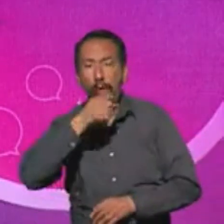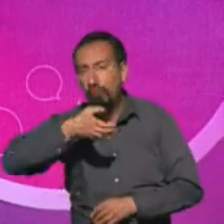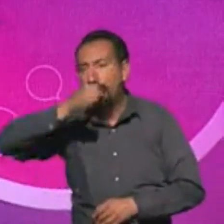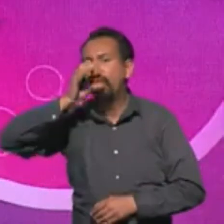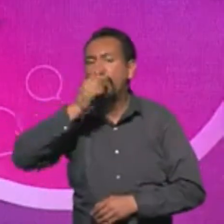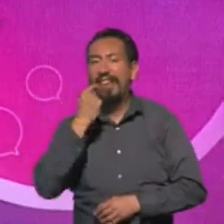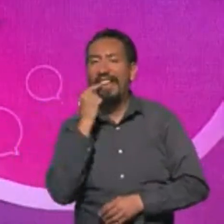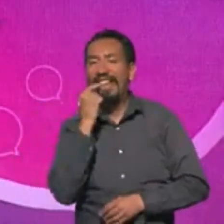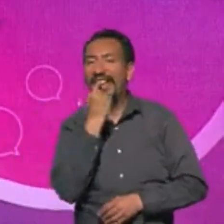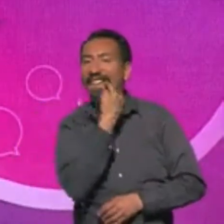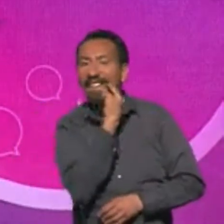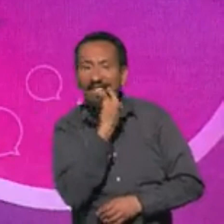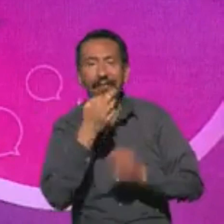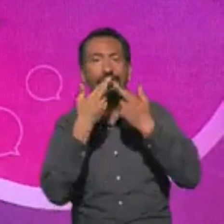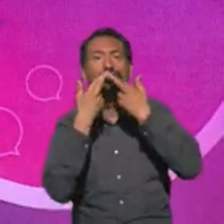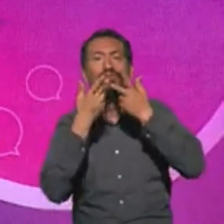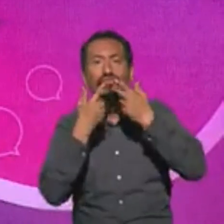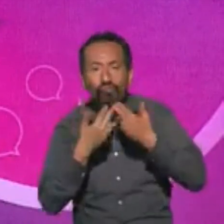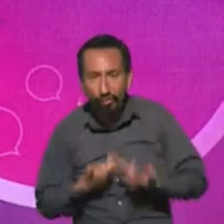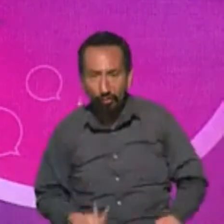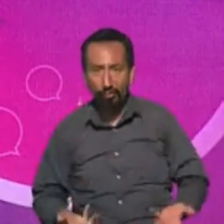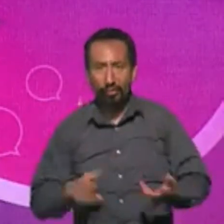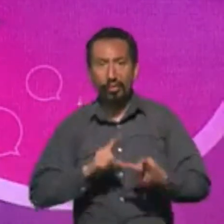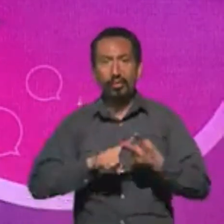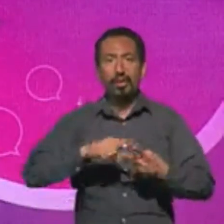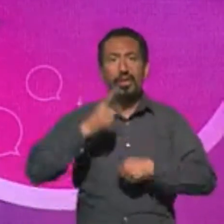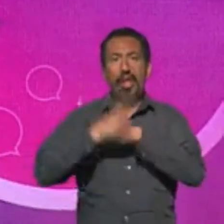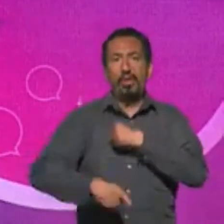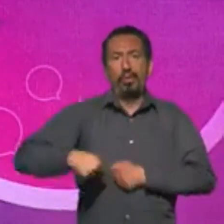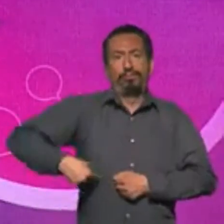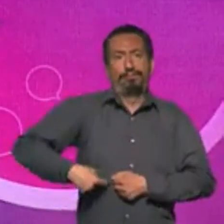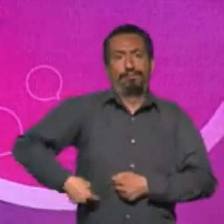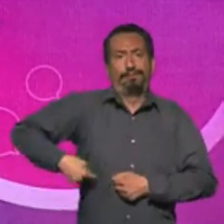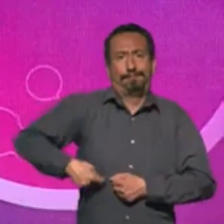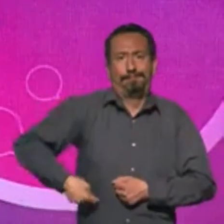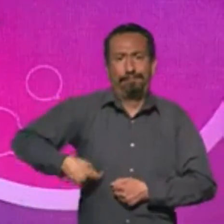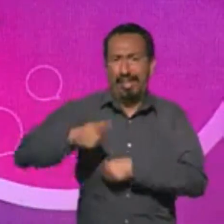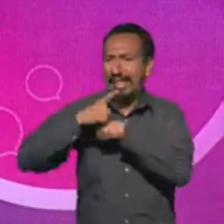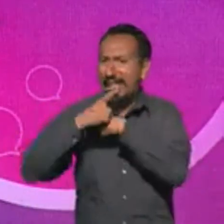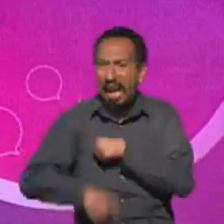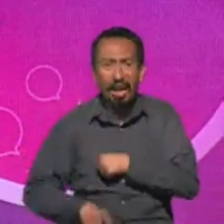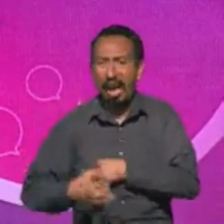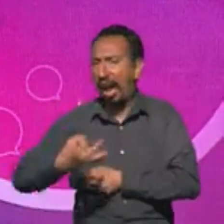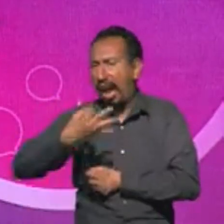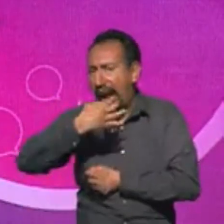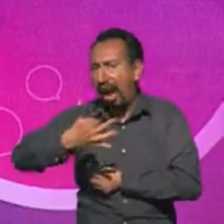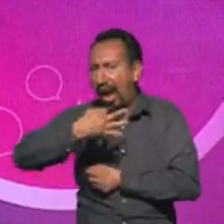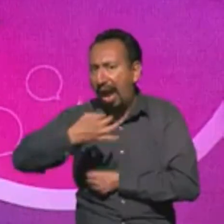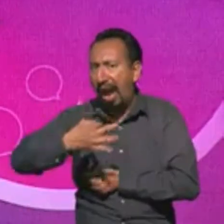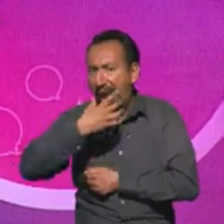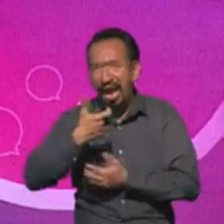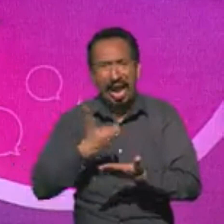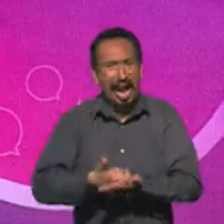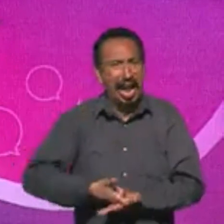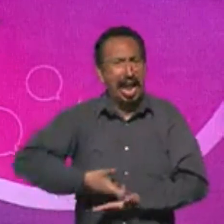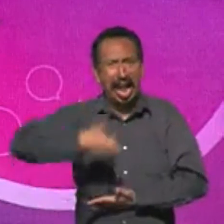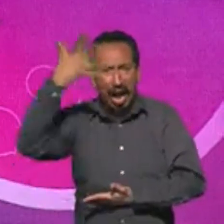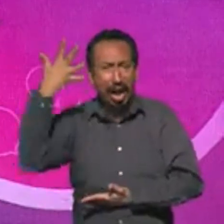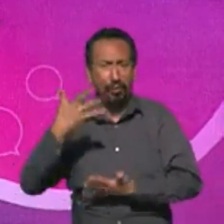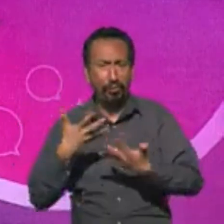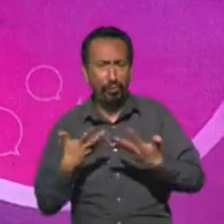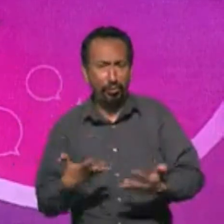fluor y el tema de la insuficiencia renal que son tratamientos demasiado caros para las personas que sufren de